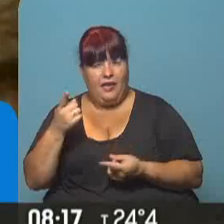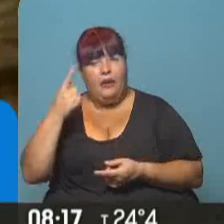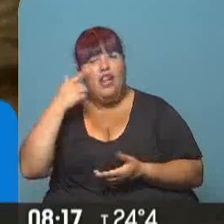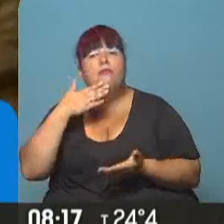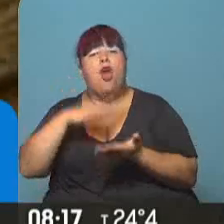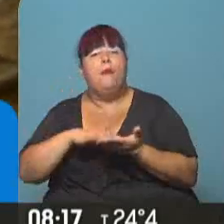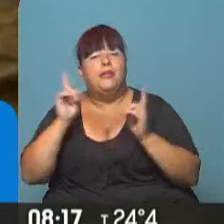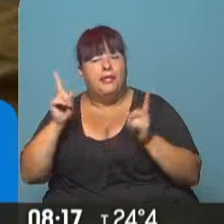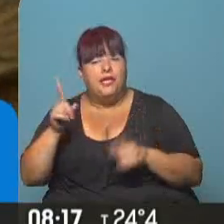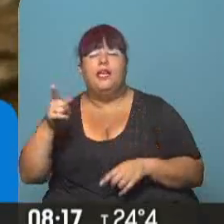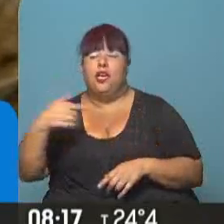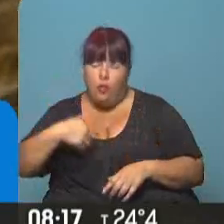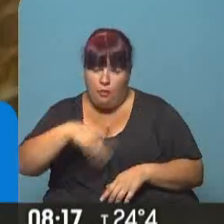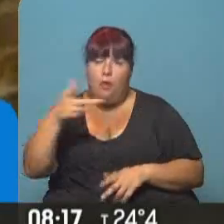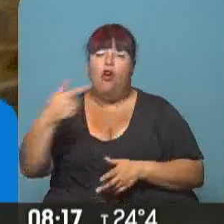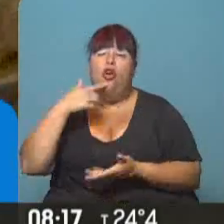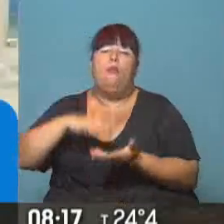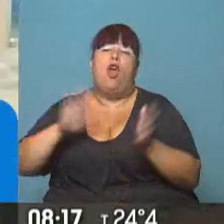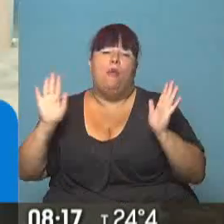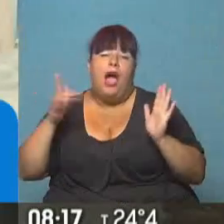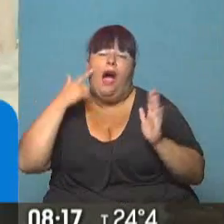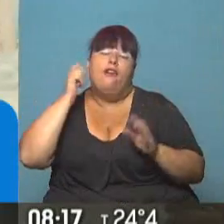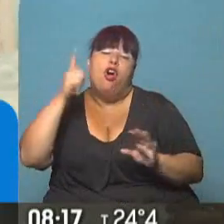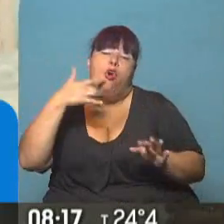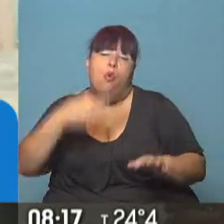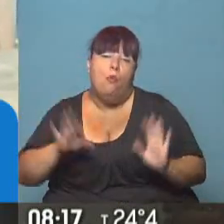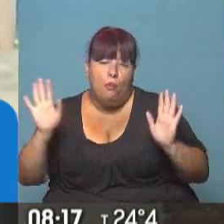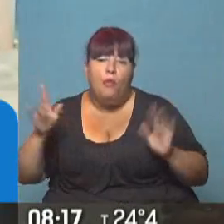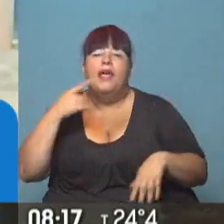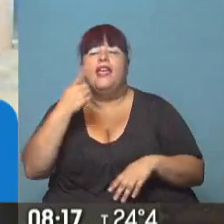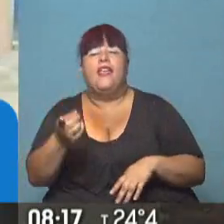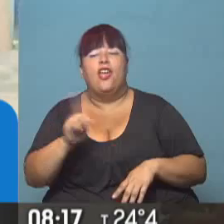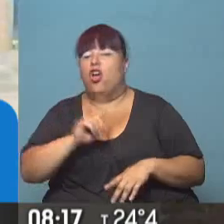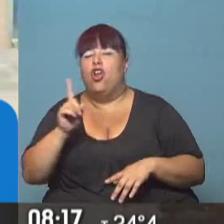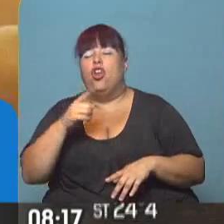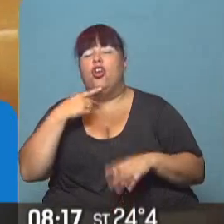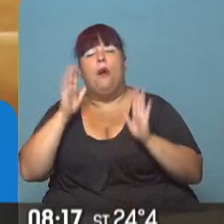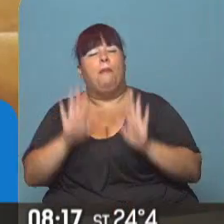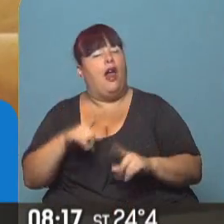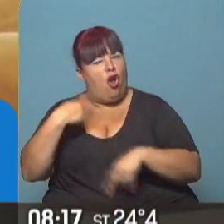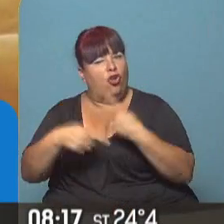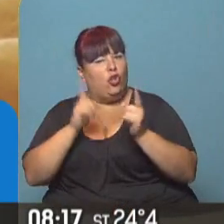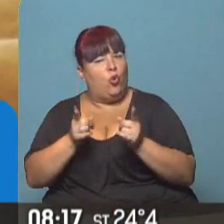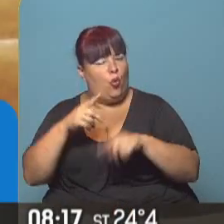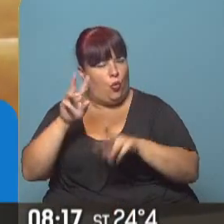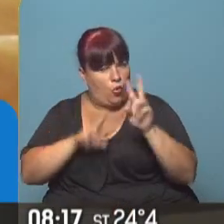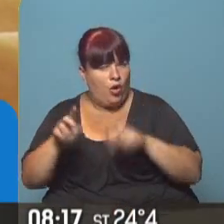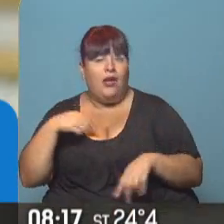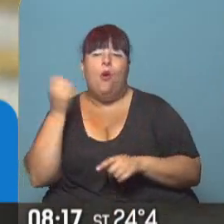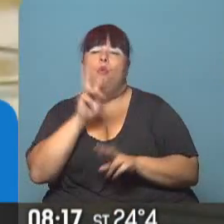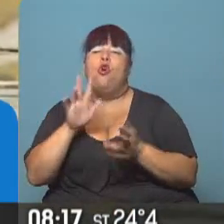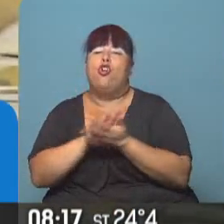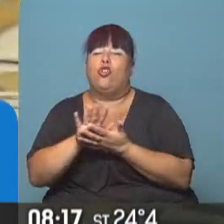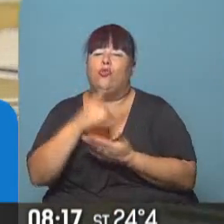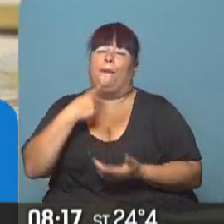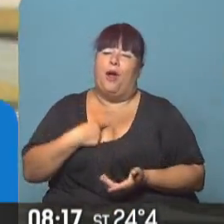presidente? Sí. Nos vamos con una promesa, esperemos que lo cumpla. ¿Qué les dijo el presidente? Que no se va a parar con la búsqueda y que se va a seguir. Veníamos por respuestas,